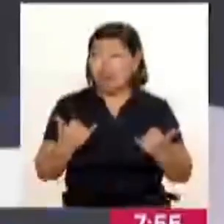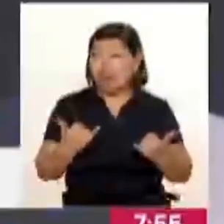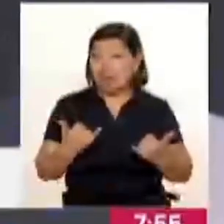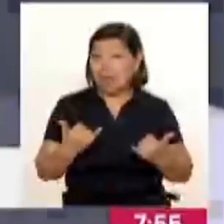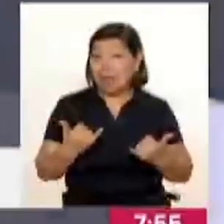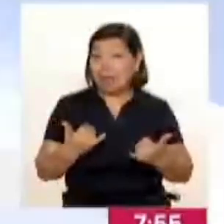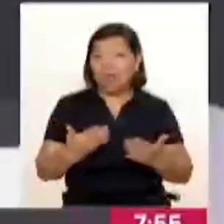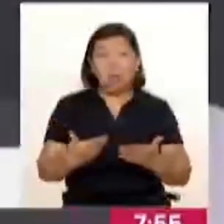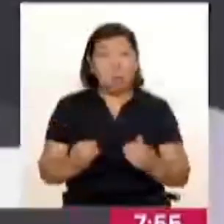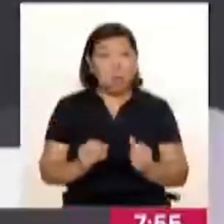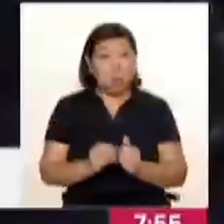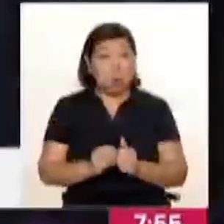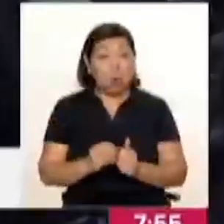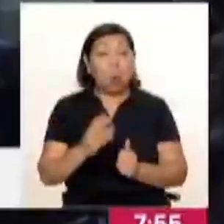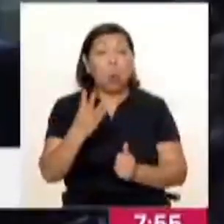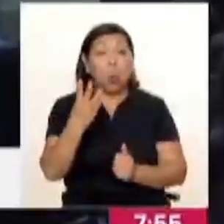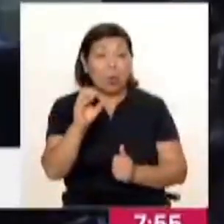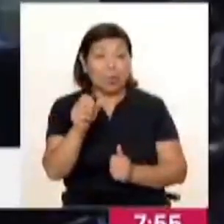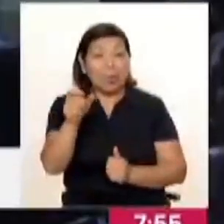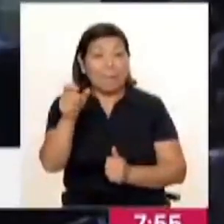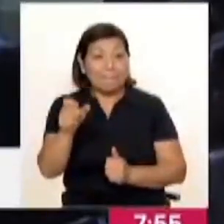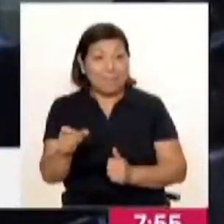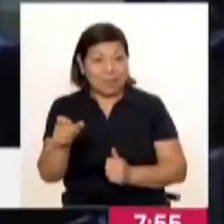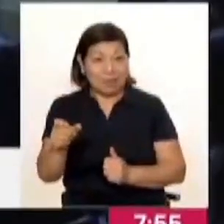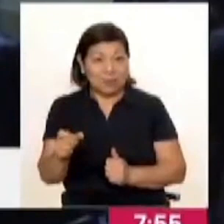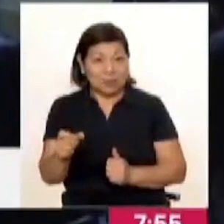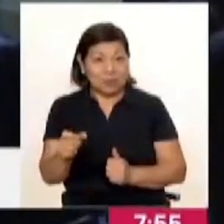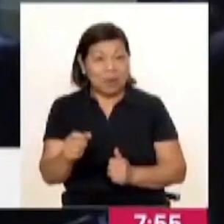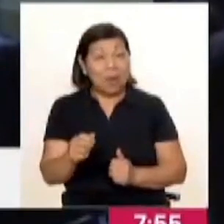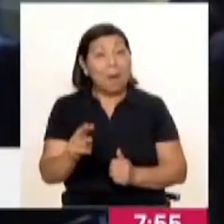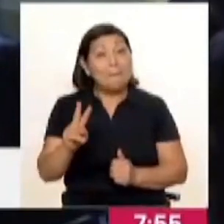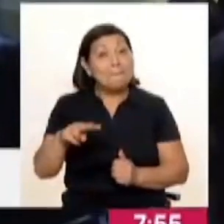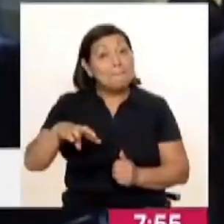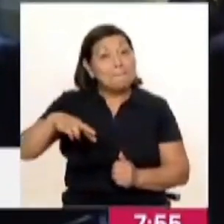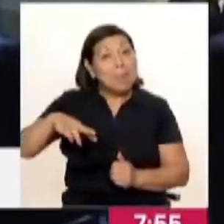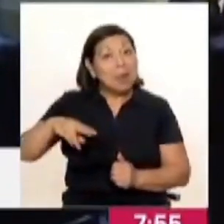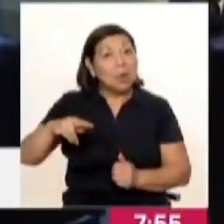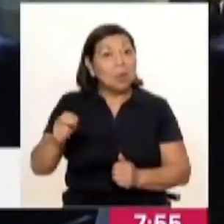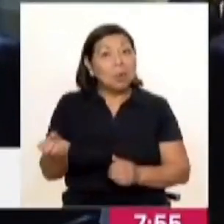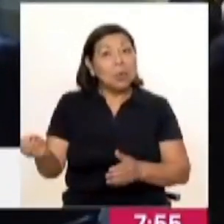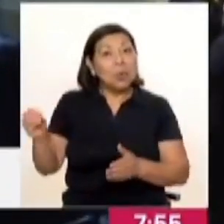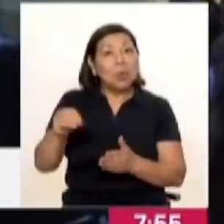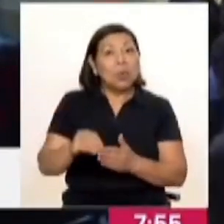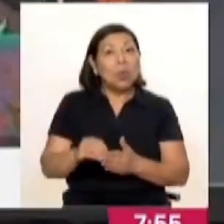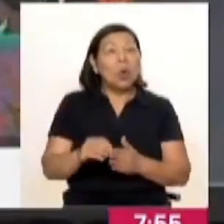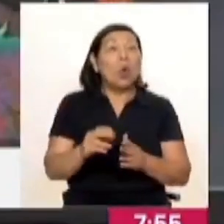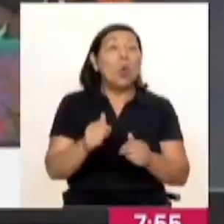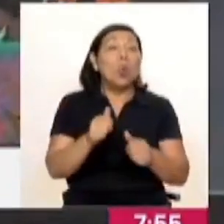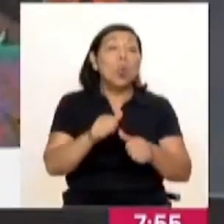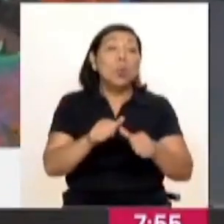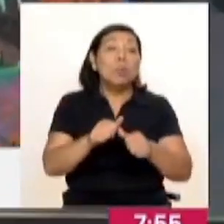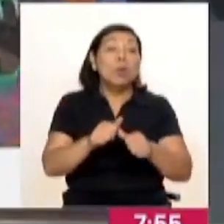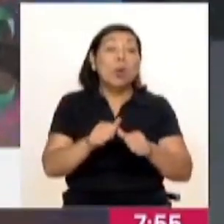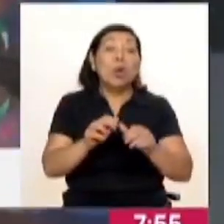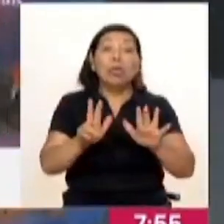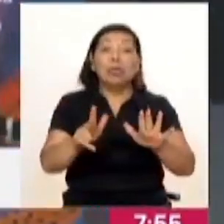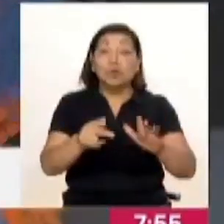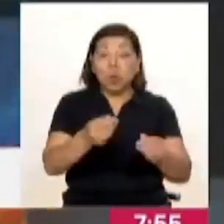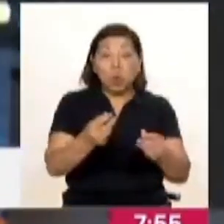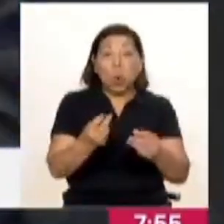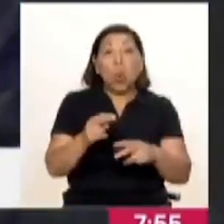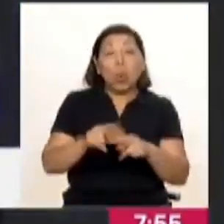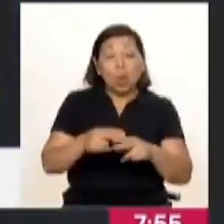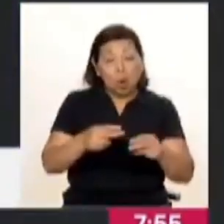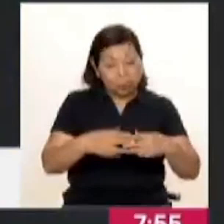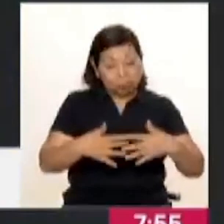francesa cuenta con 40 miembros dentro de los cuales Mario Vargas llosa ocupará el asiento número 18 del Consejo el